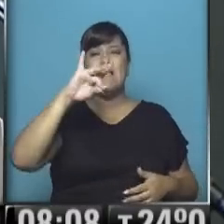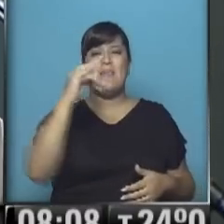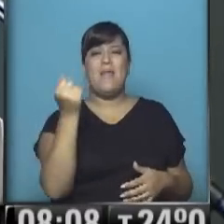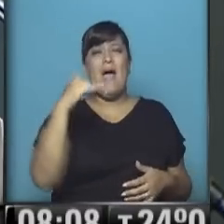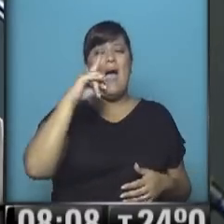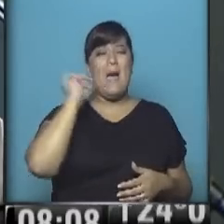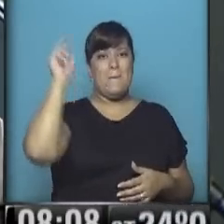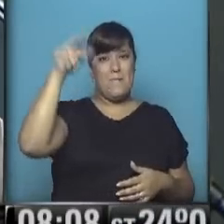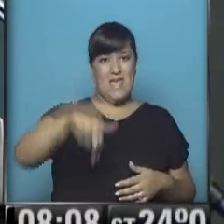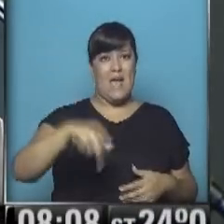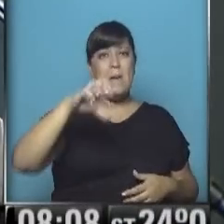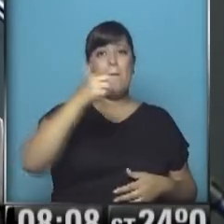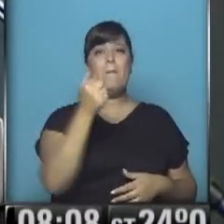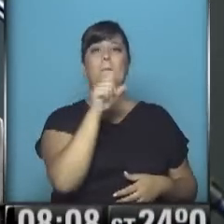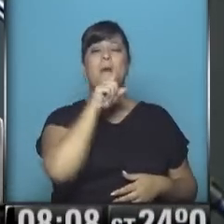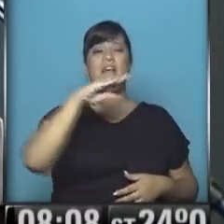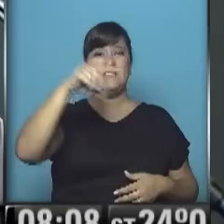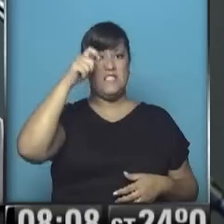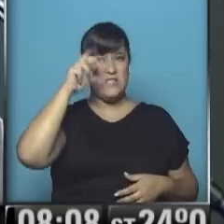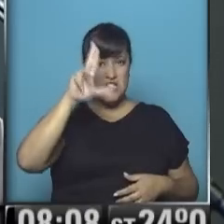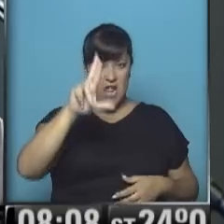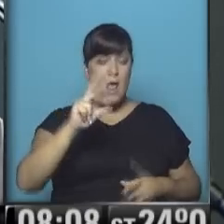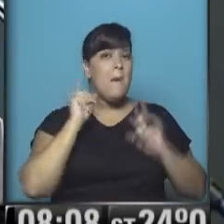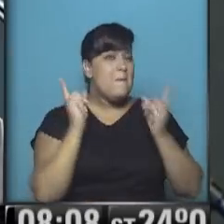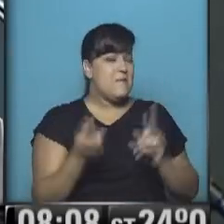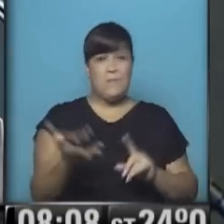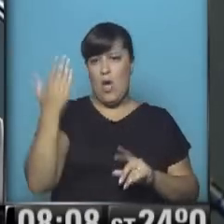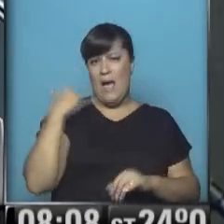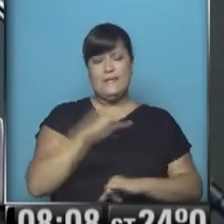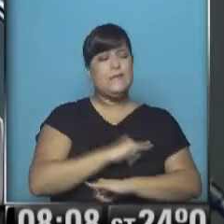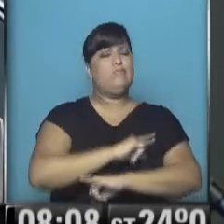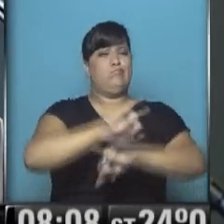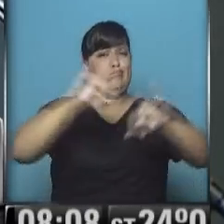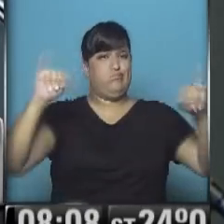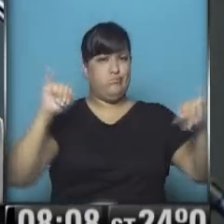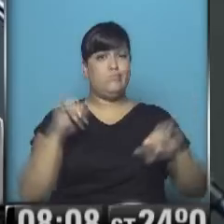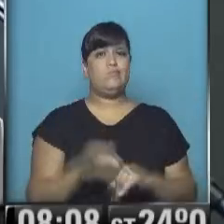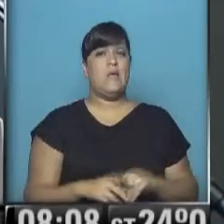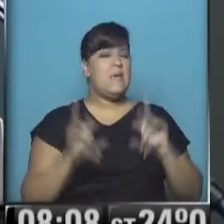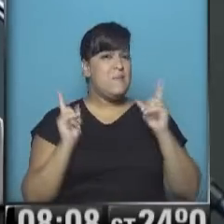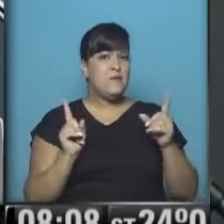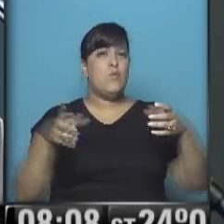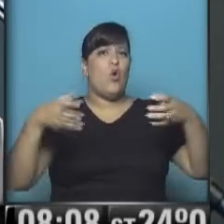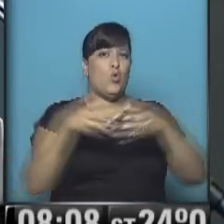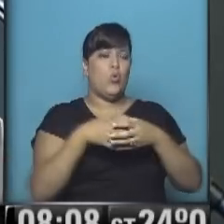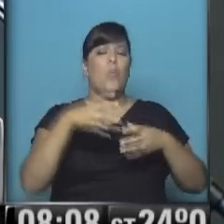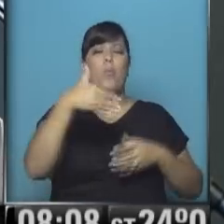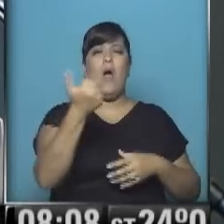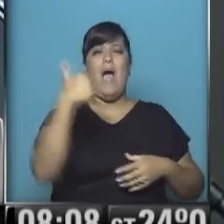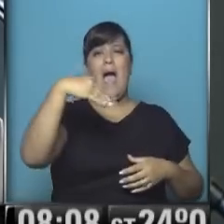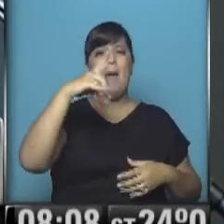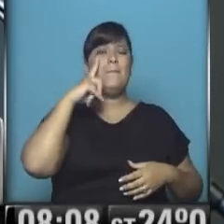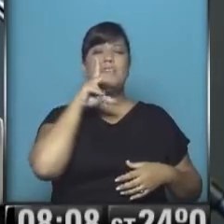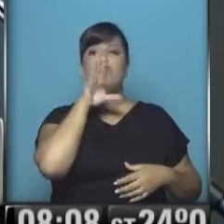que me remito a lo publicado oportunamente por el mismo grupo Ámbito,